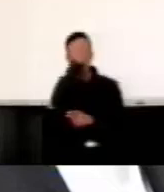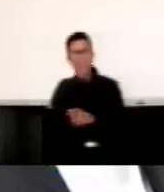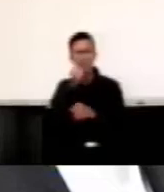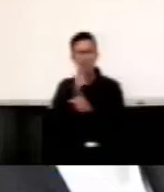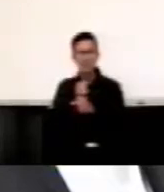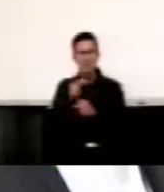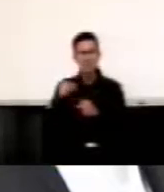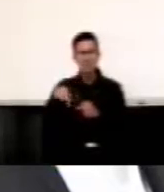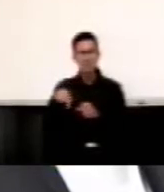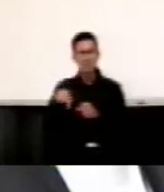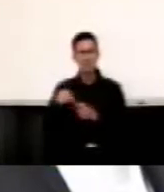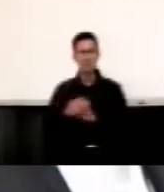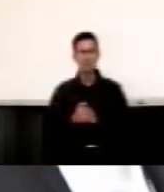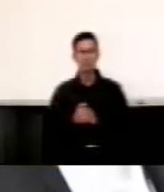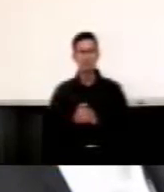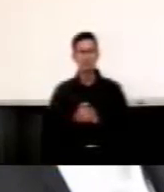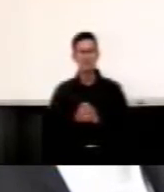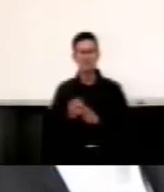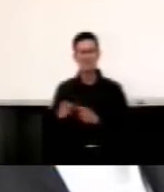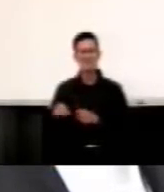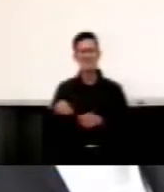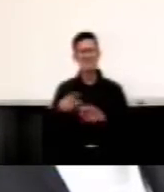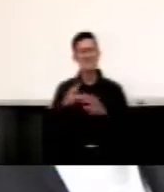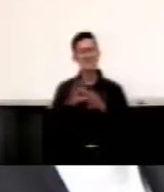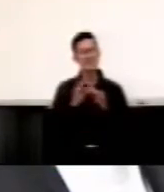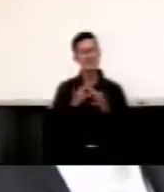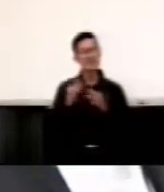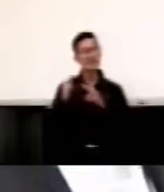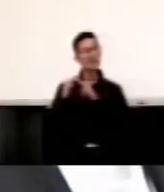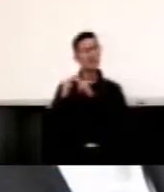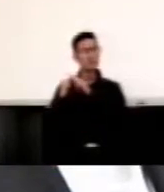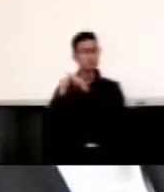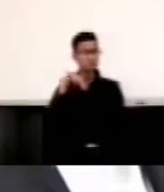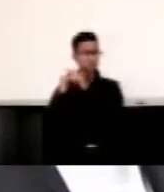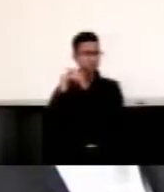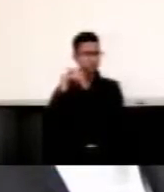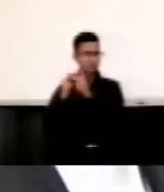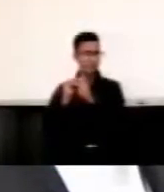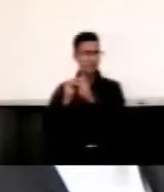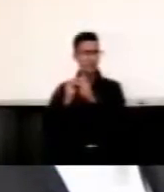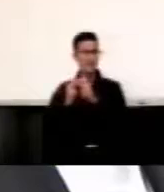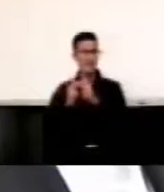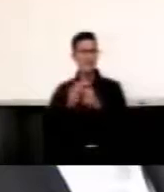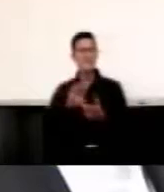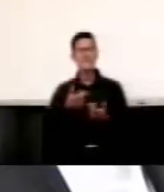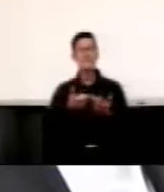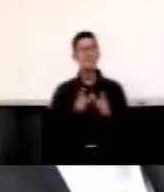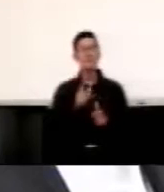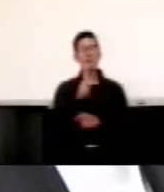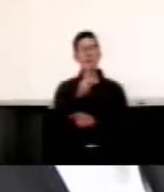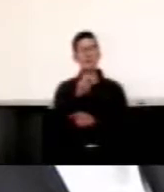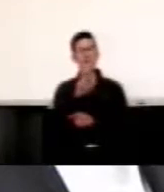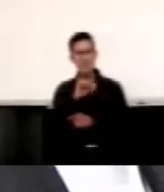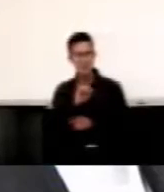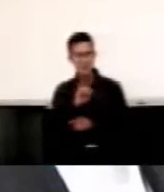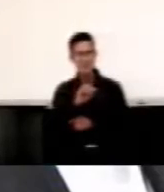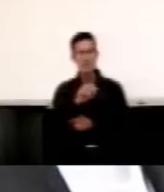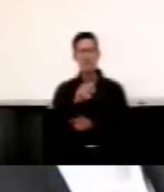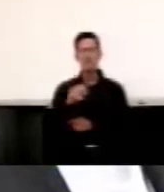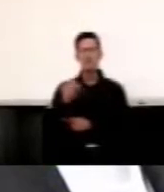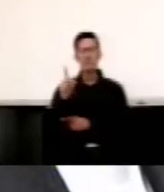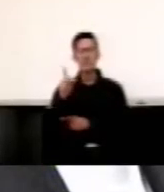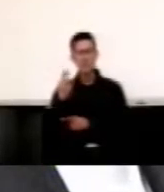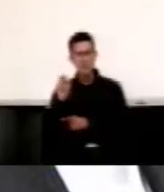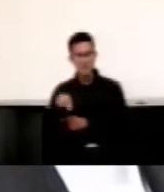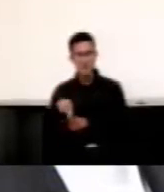acerca de pues el tránsito histórico que han tenido tanto el PRI como el Partido Acción Nacional, el Partido